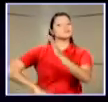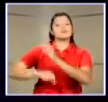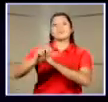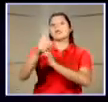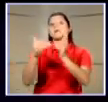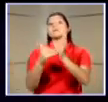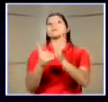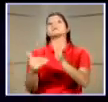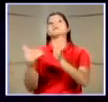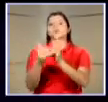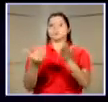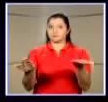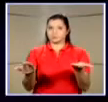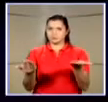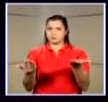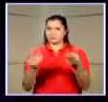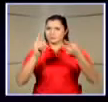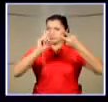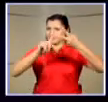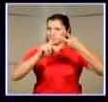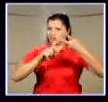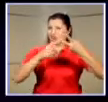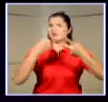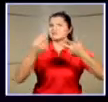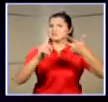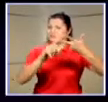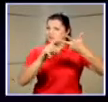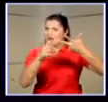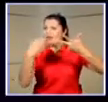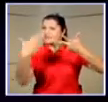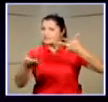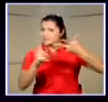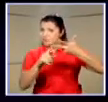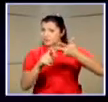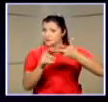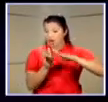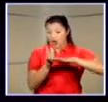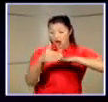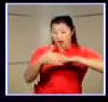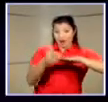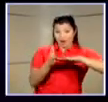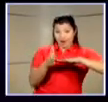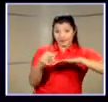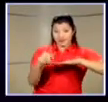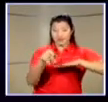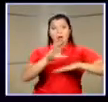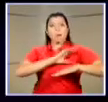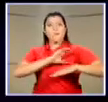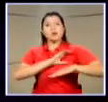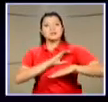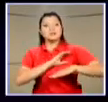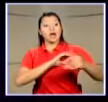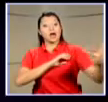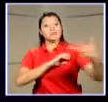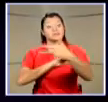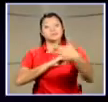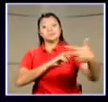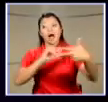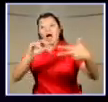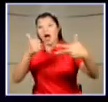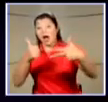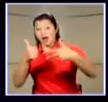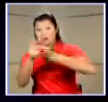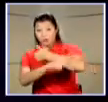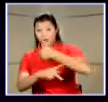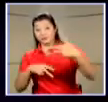puestos fronterizos, recortarle plata a la Policía de Migración, donde hay apenas 300 policías de migración,